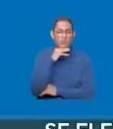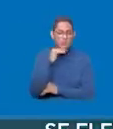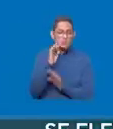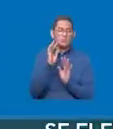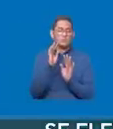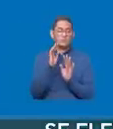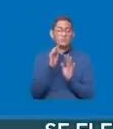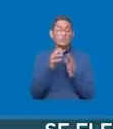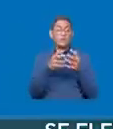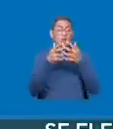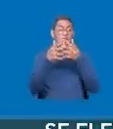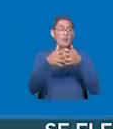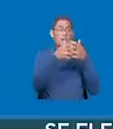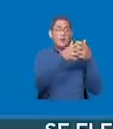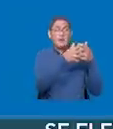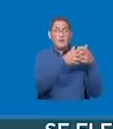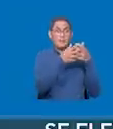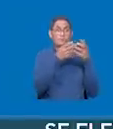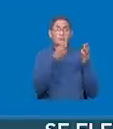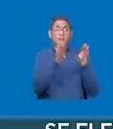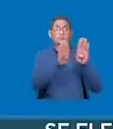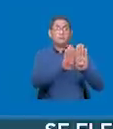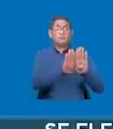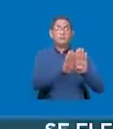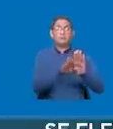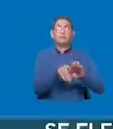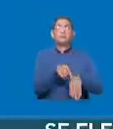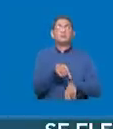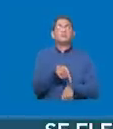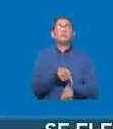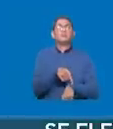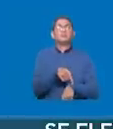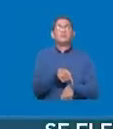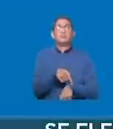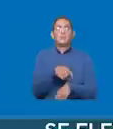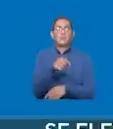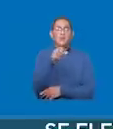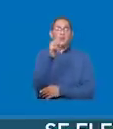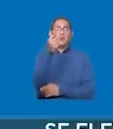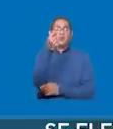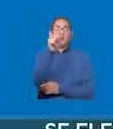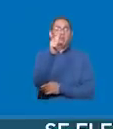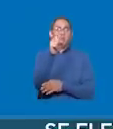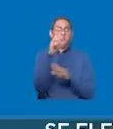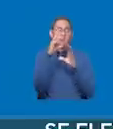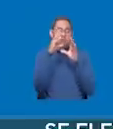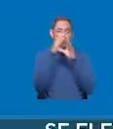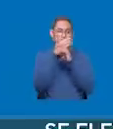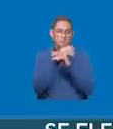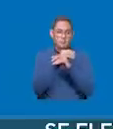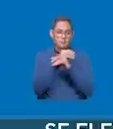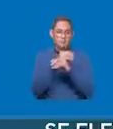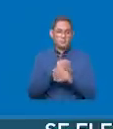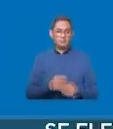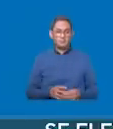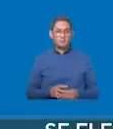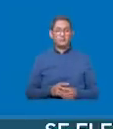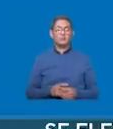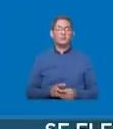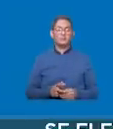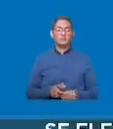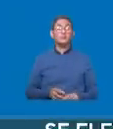de los comercios pasará a darse a partir de las 11 de la noche para atención al público